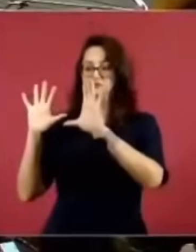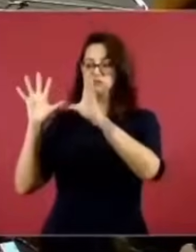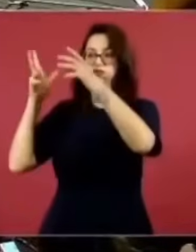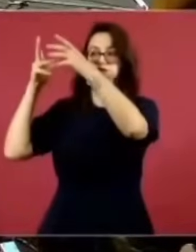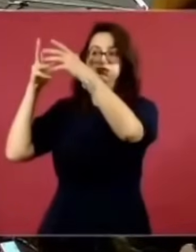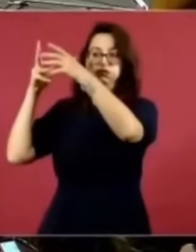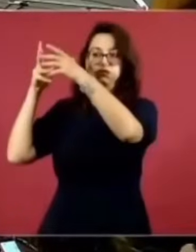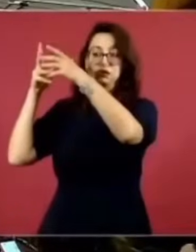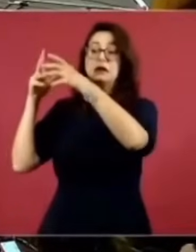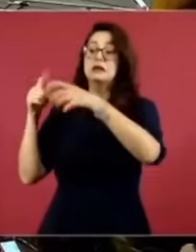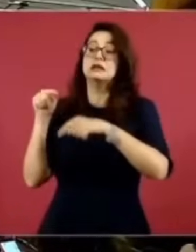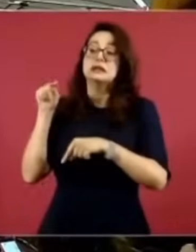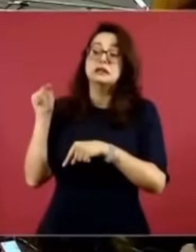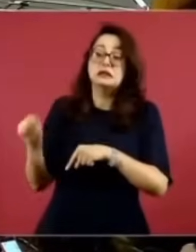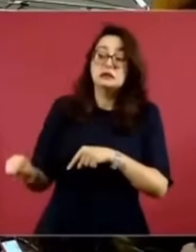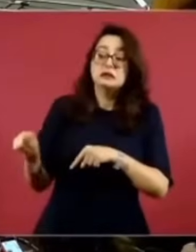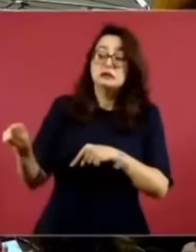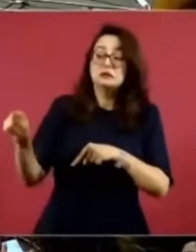media